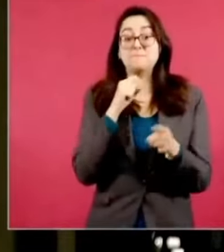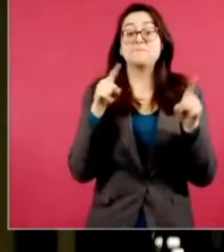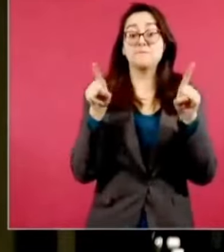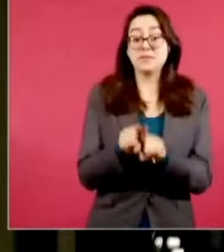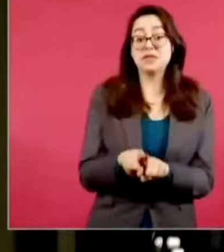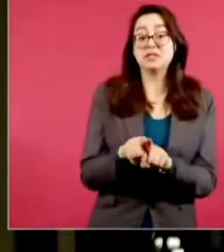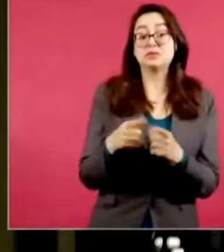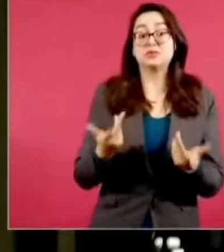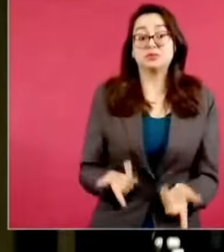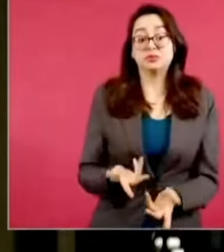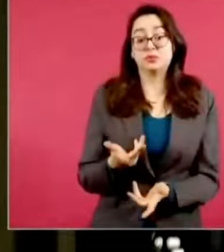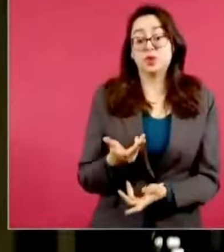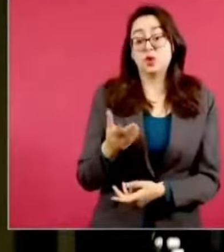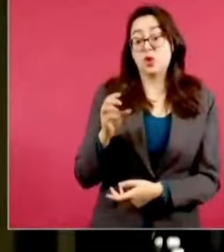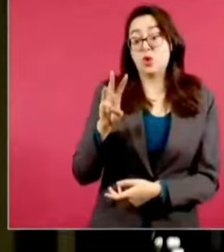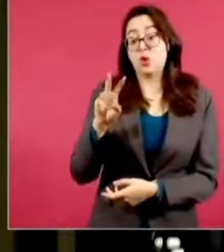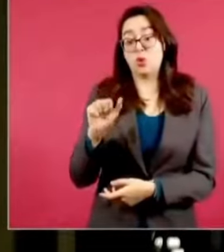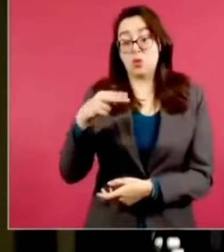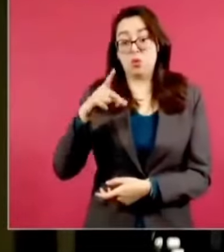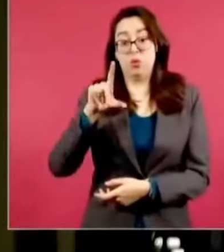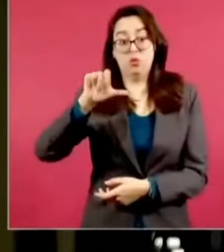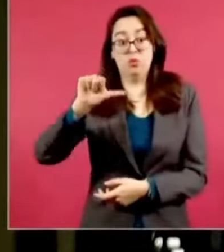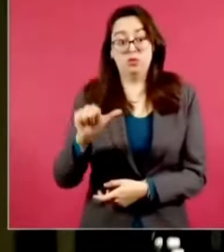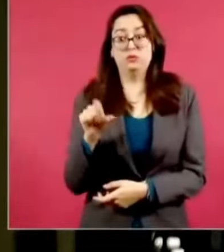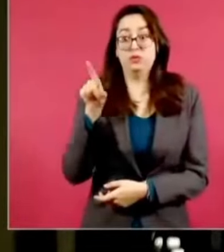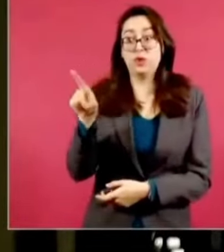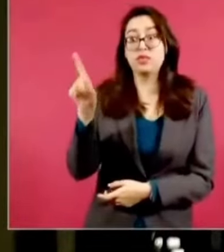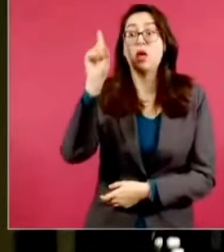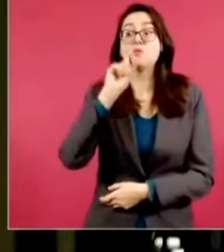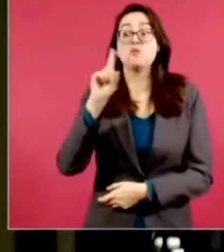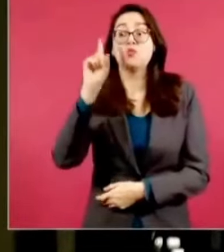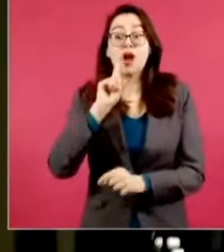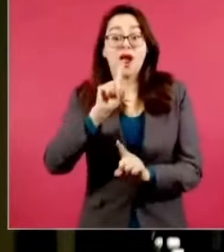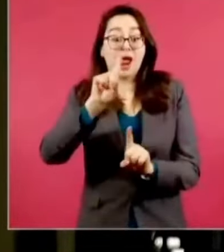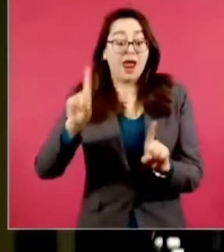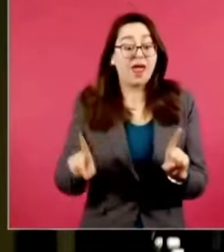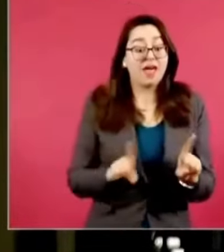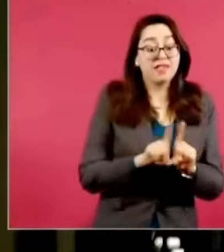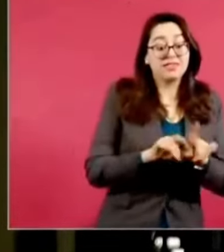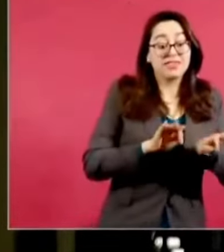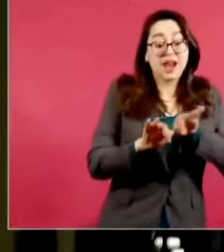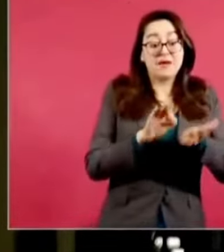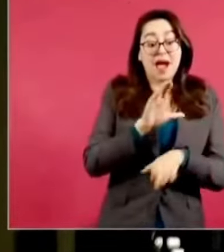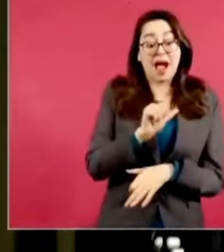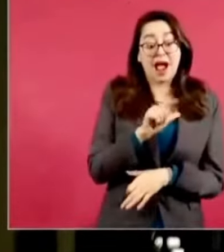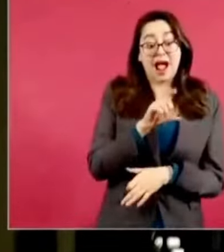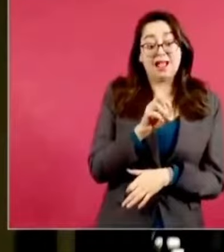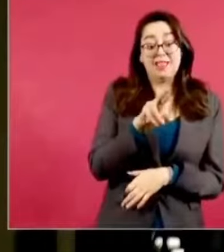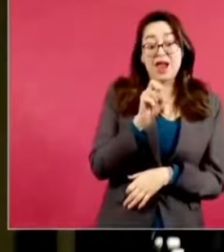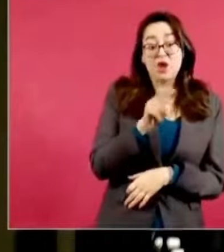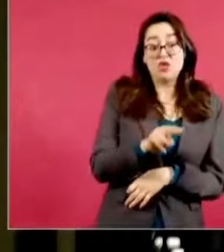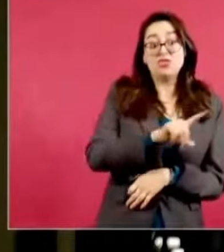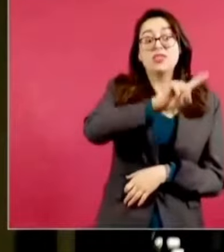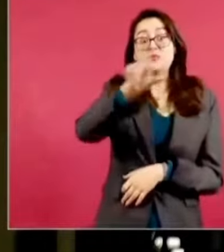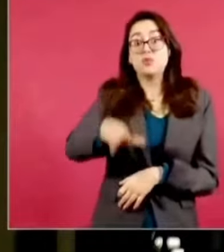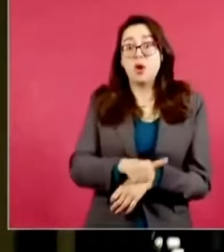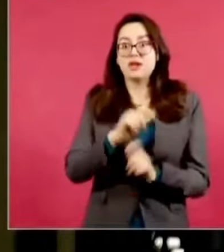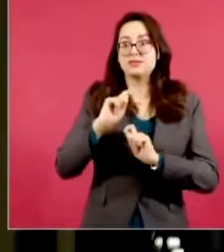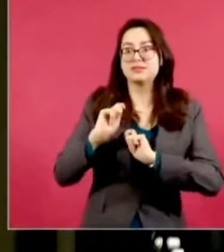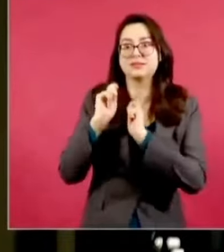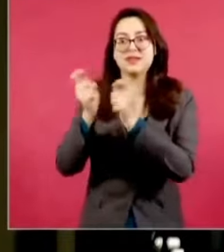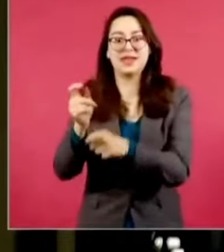el de Wanda Sigrid Arts Colunga, que fue su principal asesora de seguridad y terminó también en el Instituto de la Transparencia. Y uno quizás más